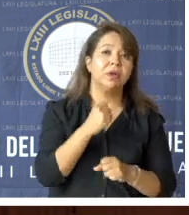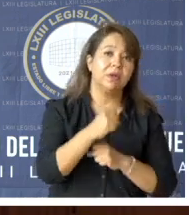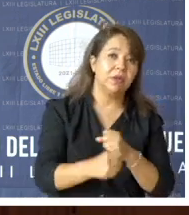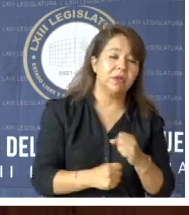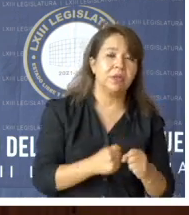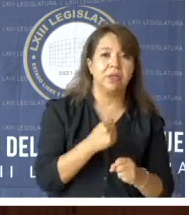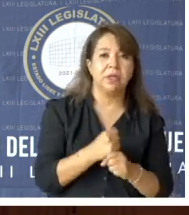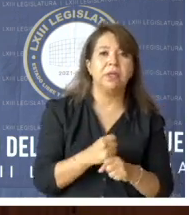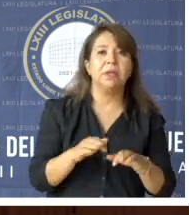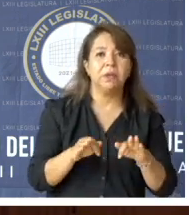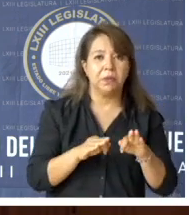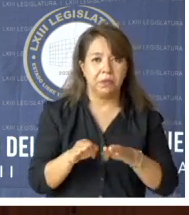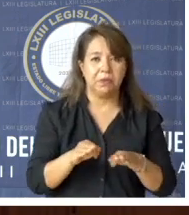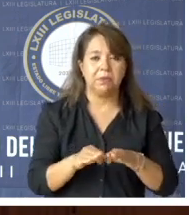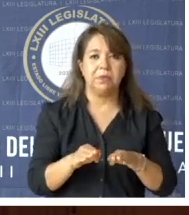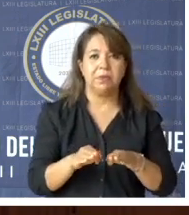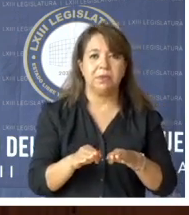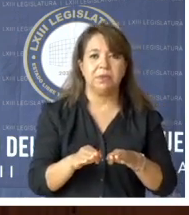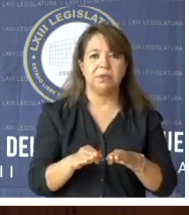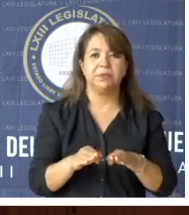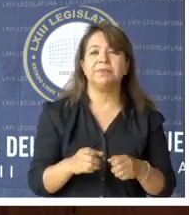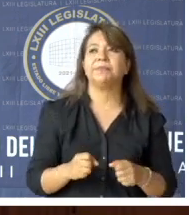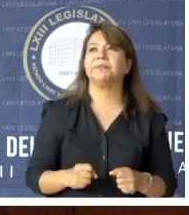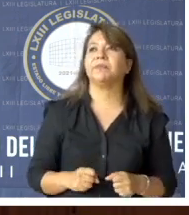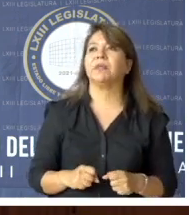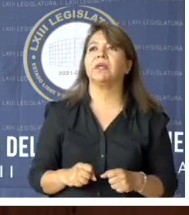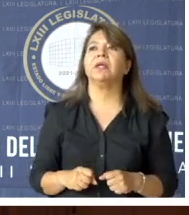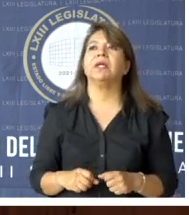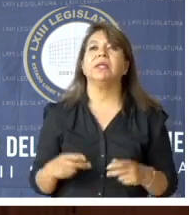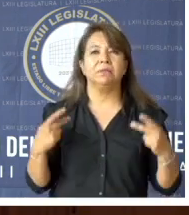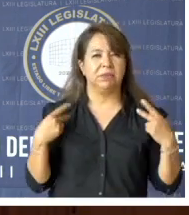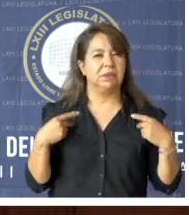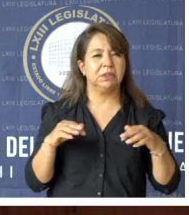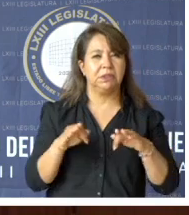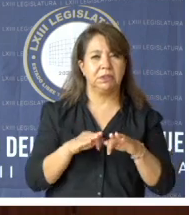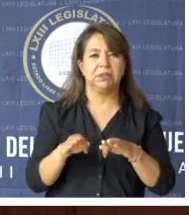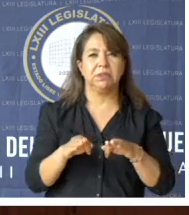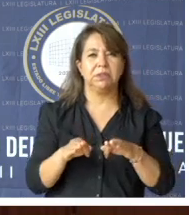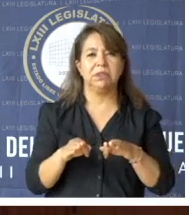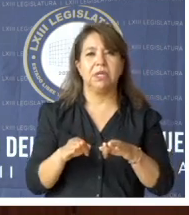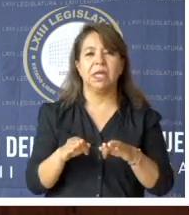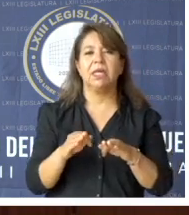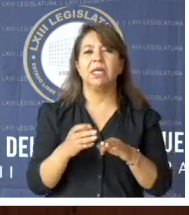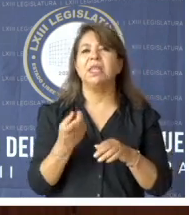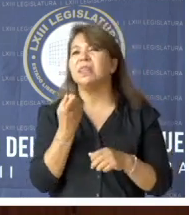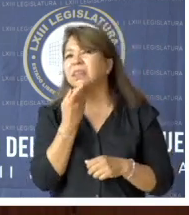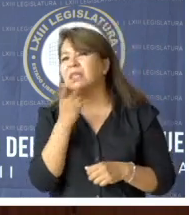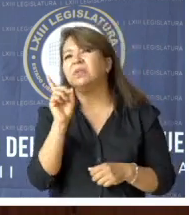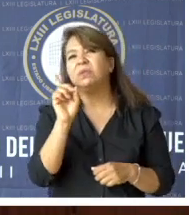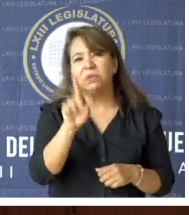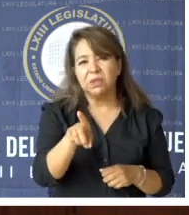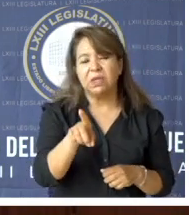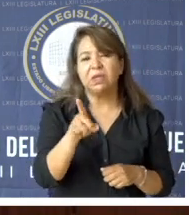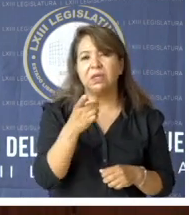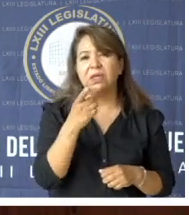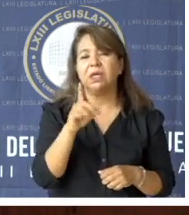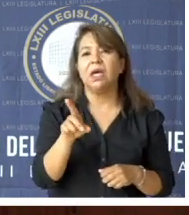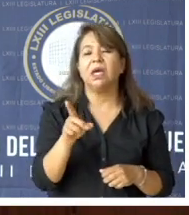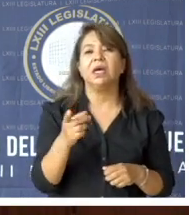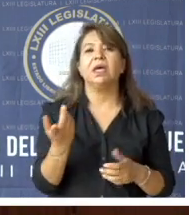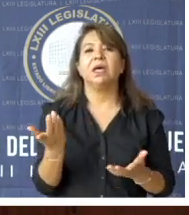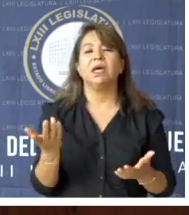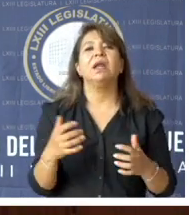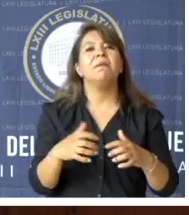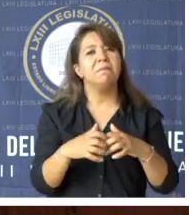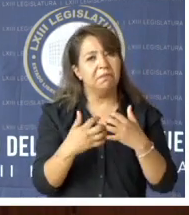funcionamiento. Los trabajadores tienen el derecho de reportar estas malas prácticas ante las autoridades del Ejecutivo, tanto